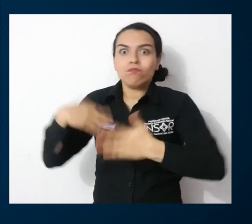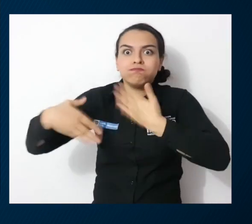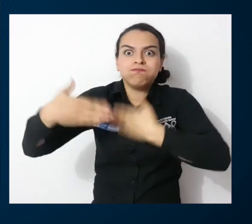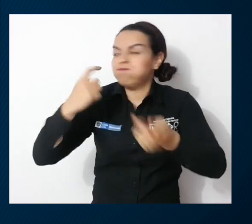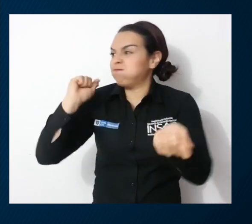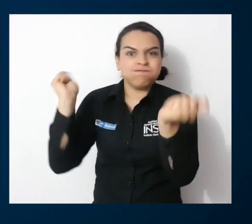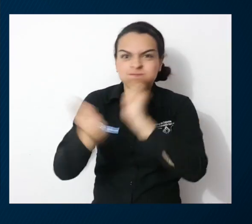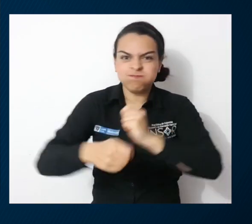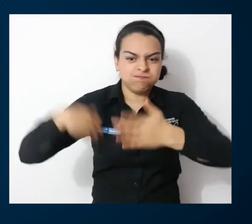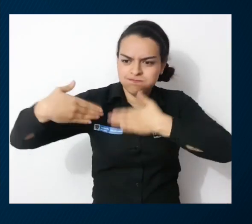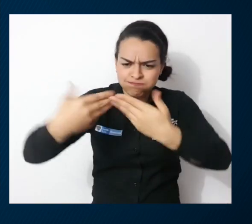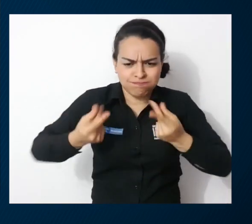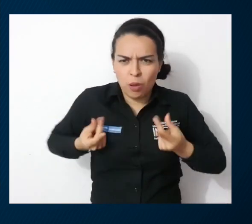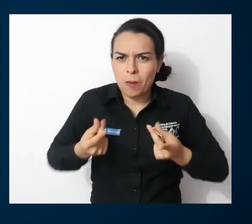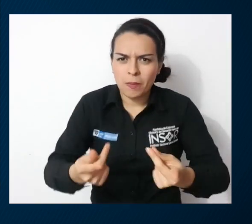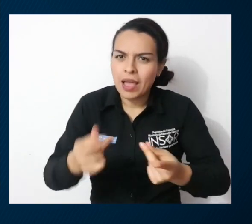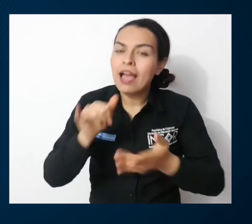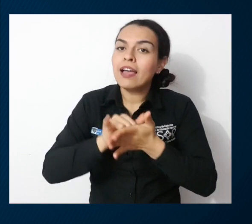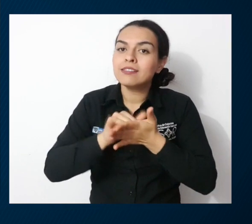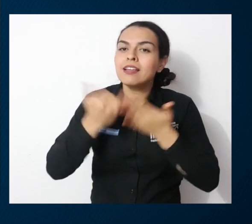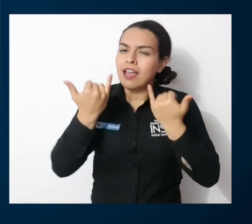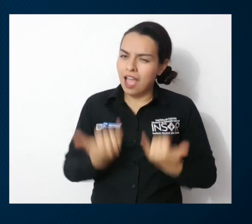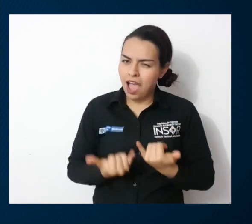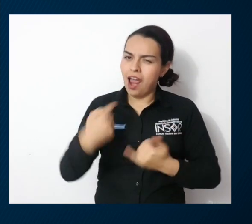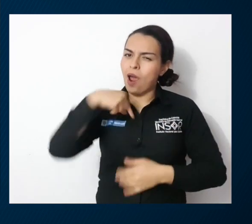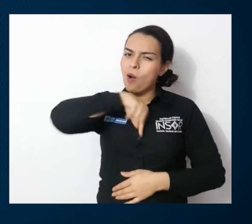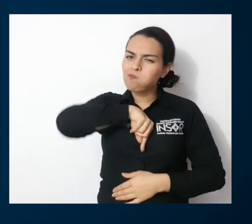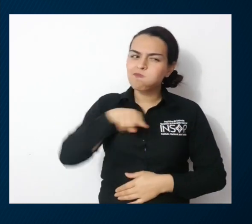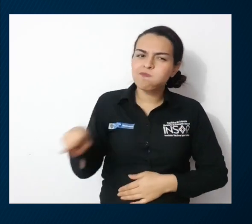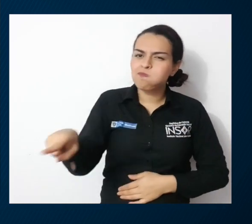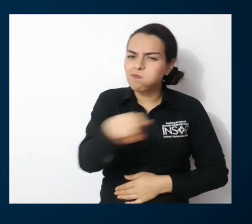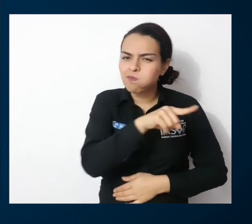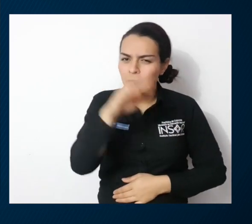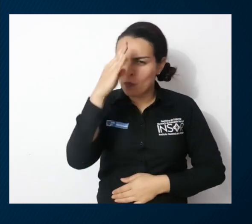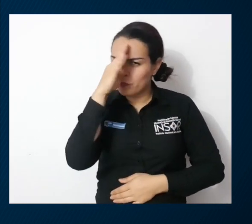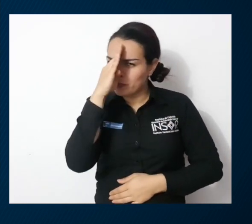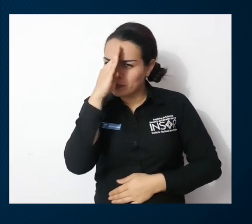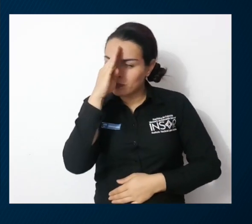nos ha acelerado el proceso. Está la duda de si